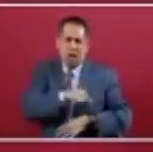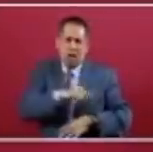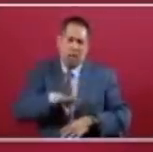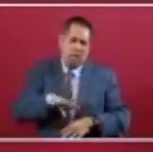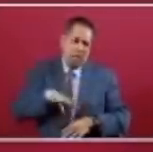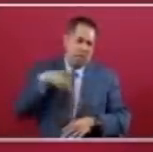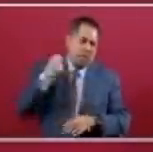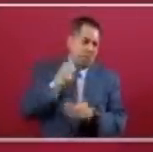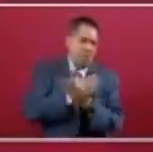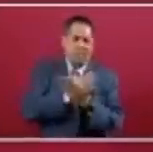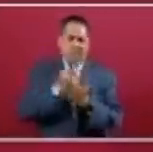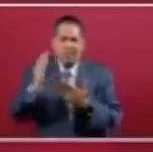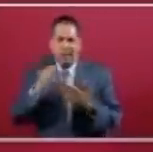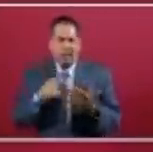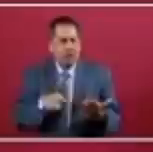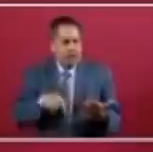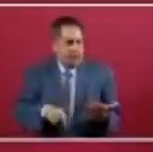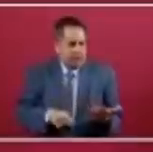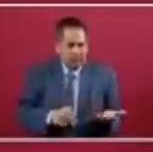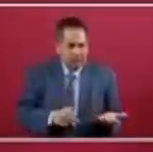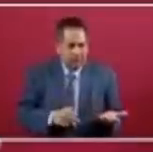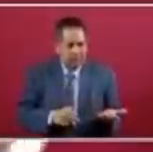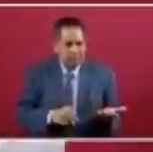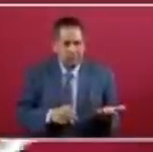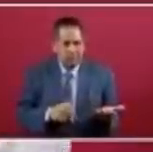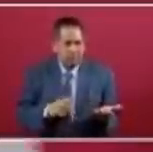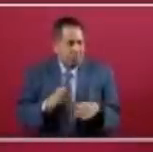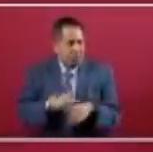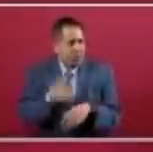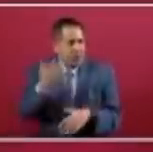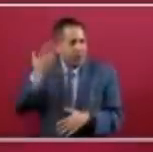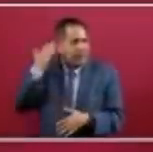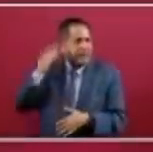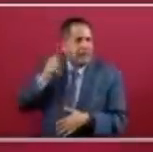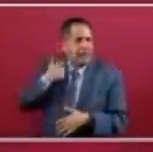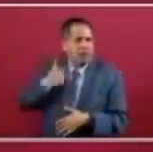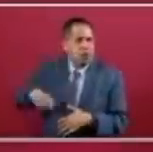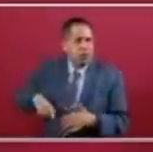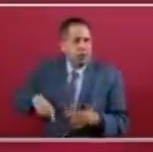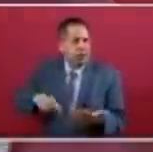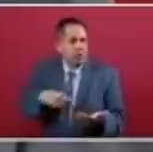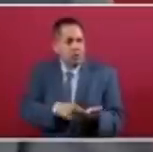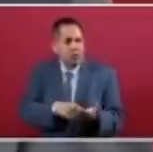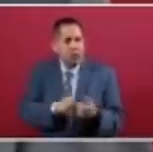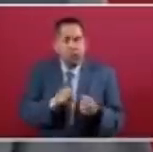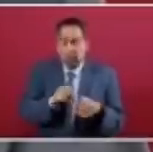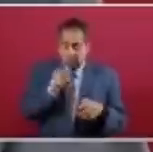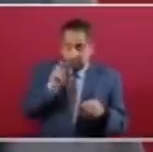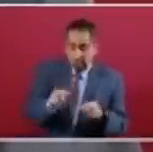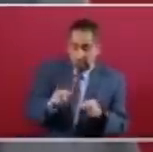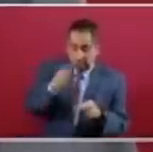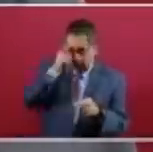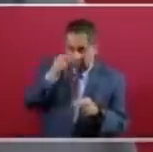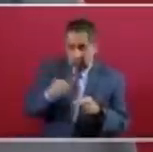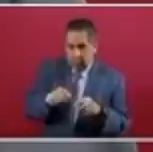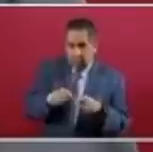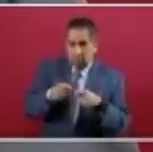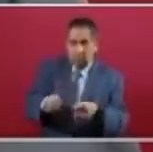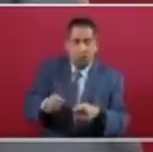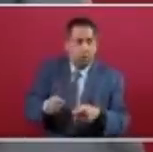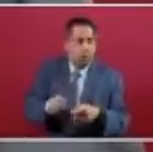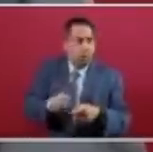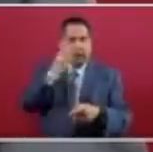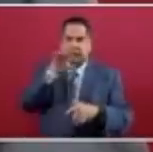se llevan a cabo. No sé por qué vieron a México como tierra